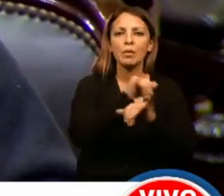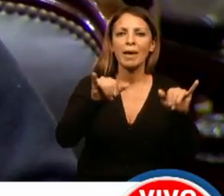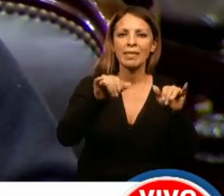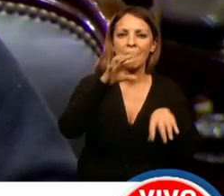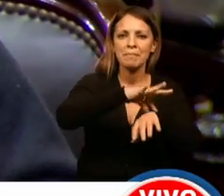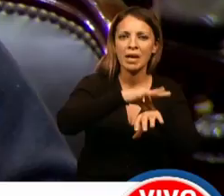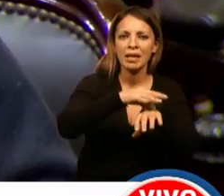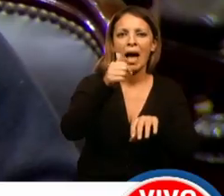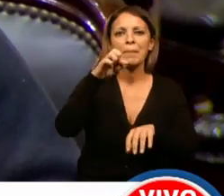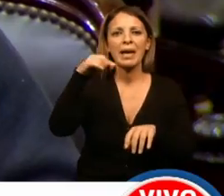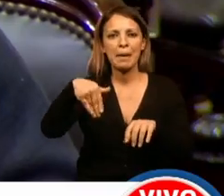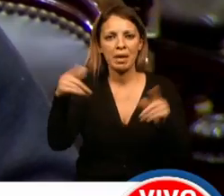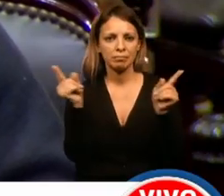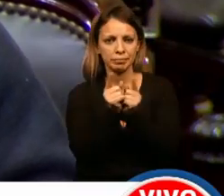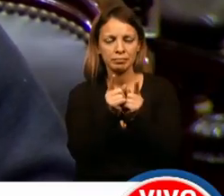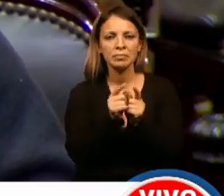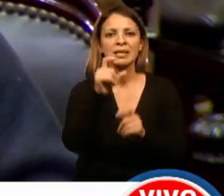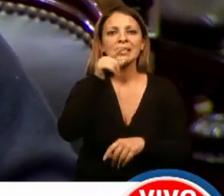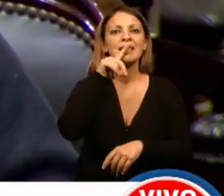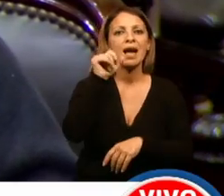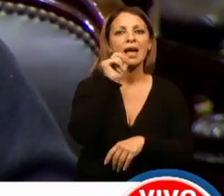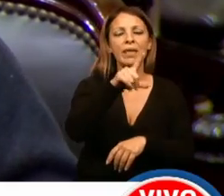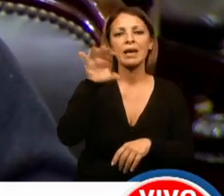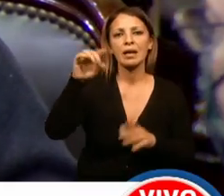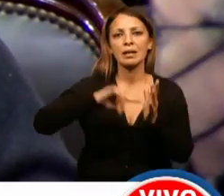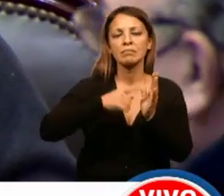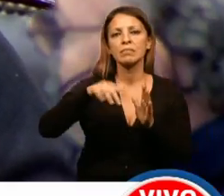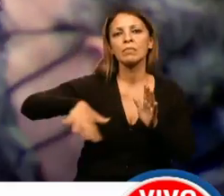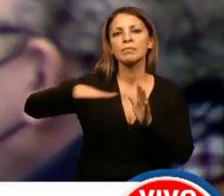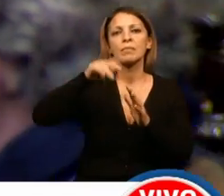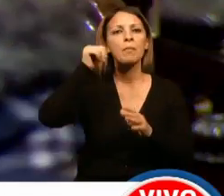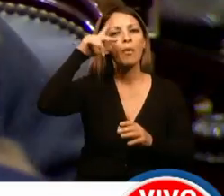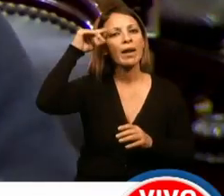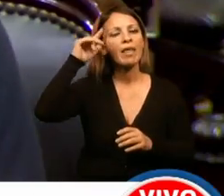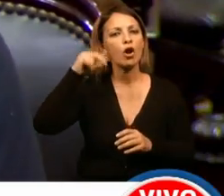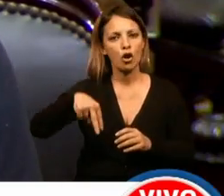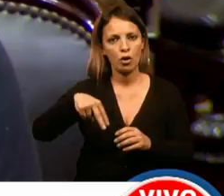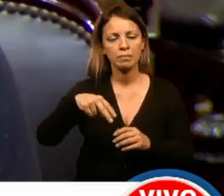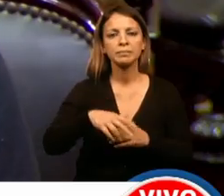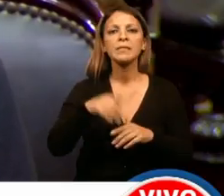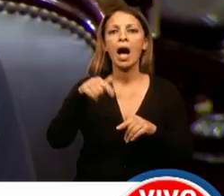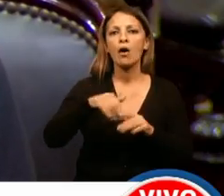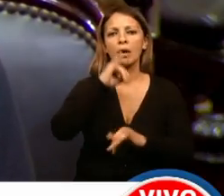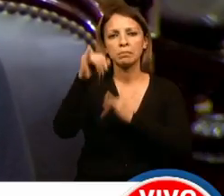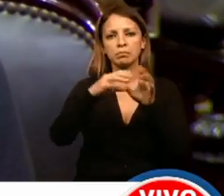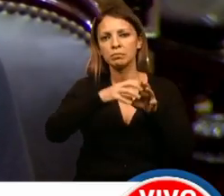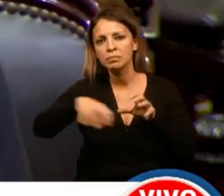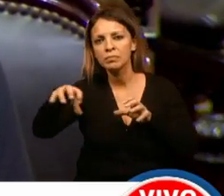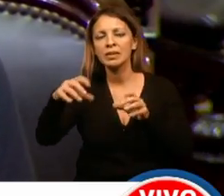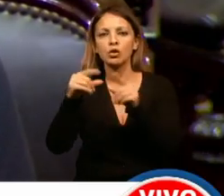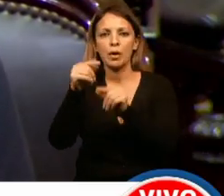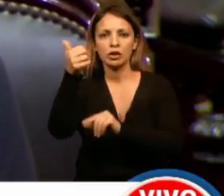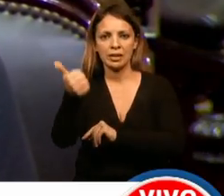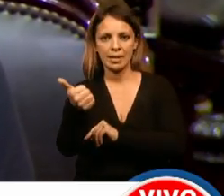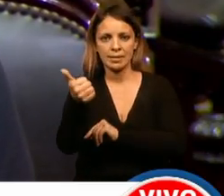a pm ct autónoma autónoma regional general por red on paso ahora la sexta sección